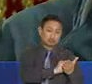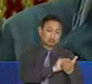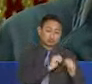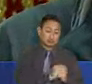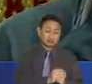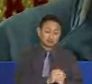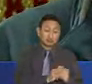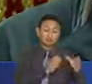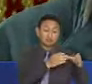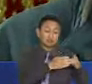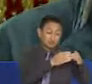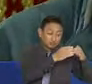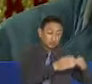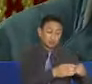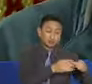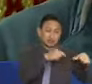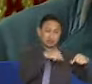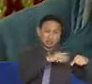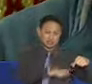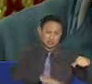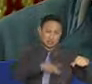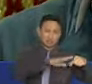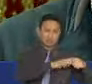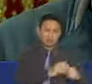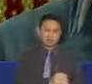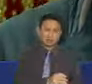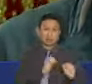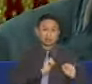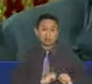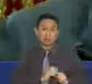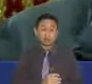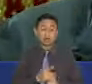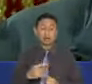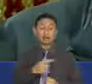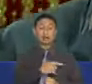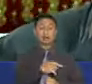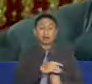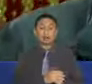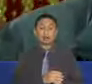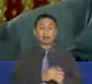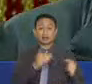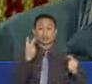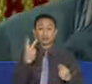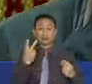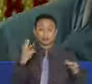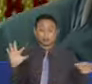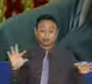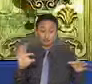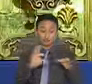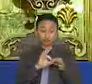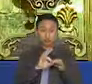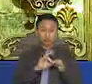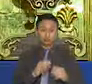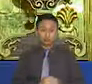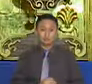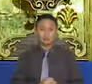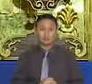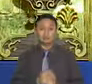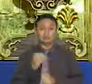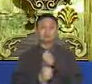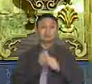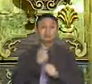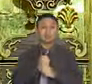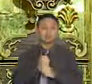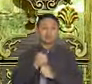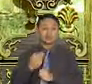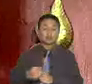en algún momento y hay y hay espacios donde que se comunica todavía la catedral con conforme pasa el tiempo